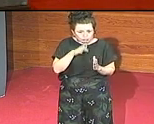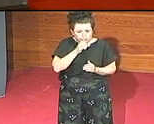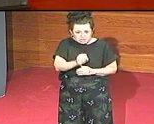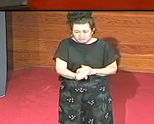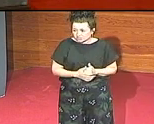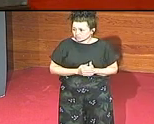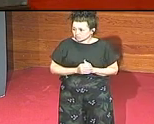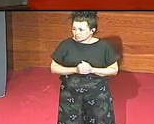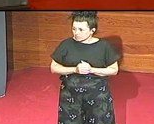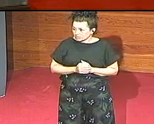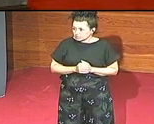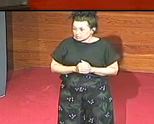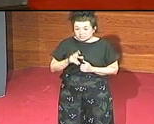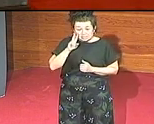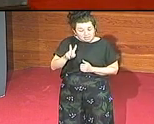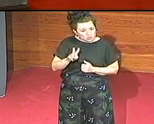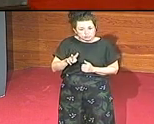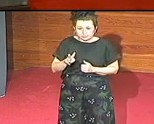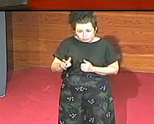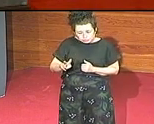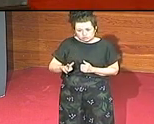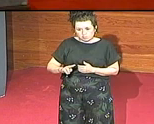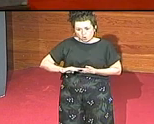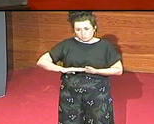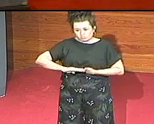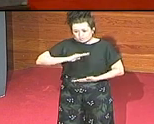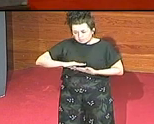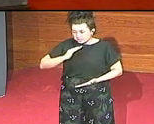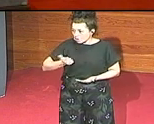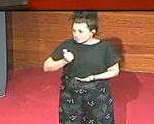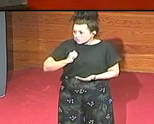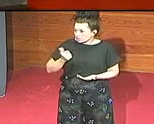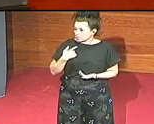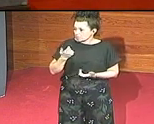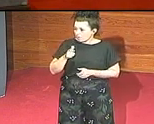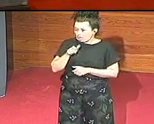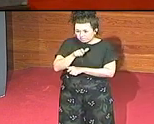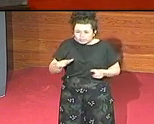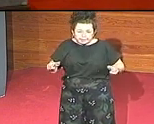porque le veo muchísimo potencial estamos hablando de ciudadanía